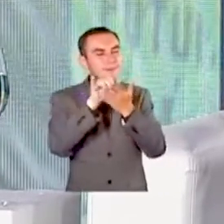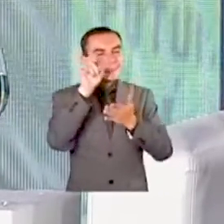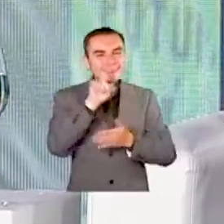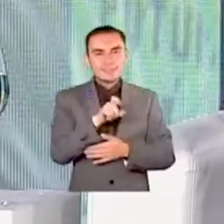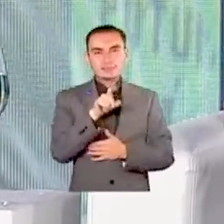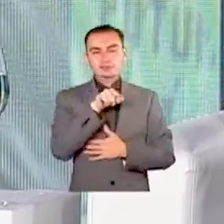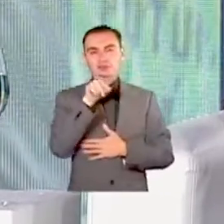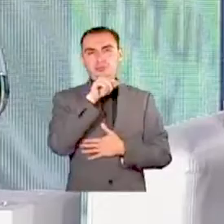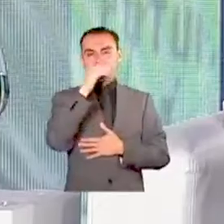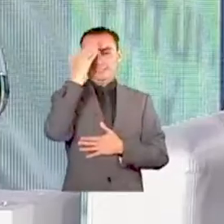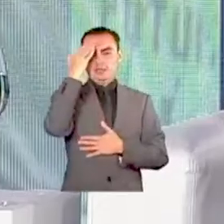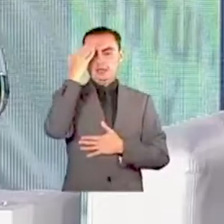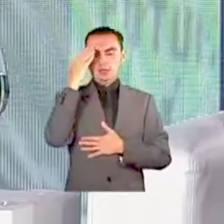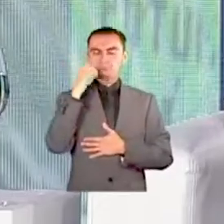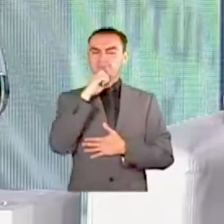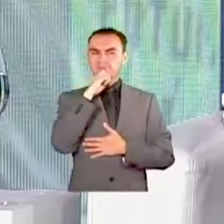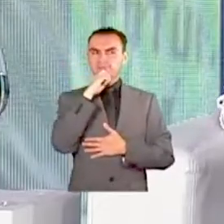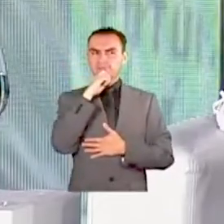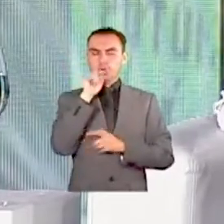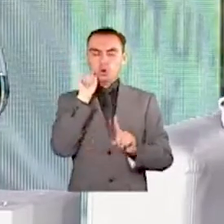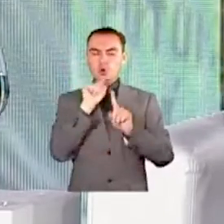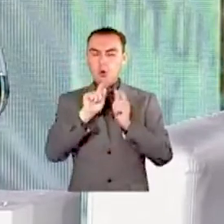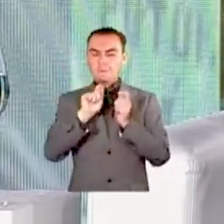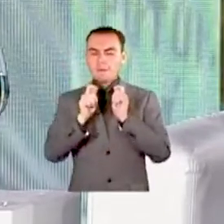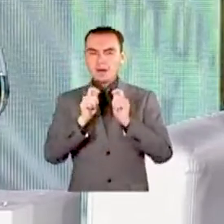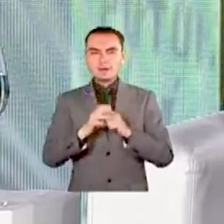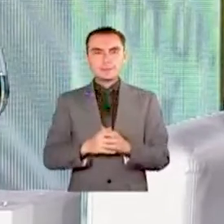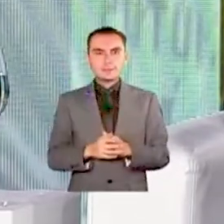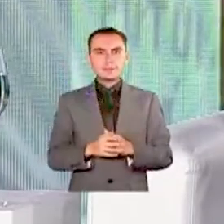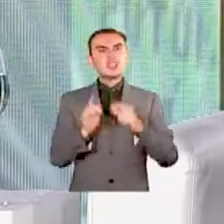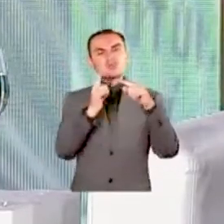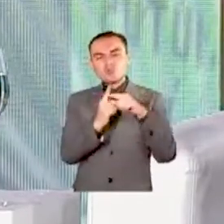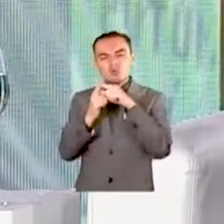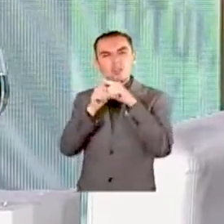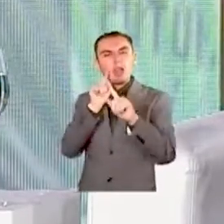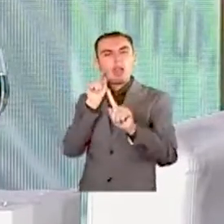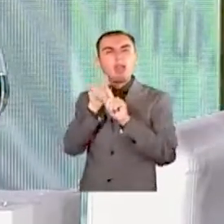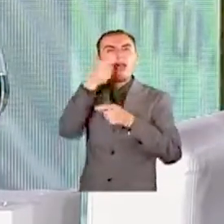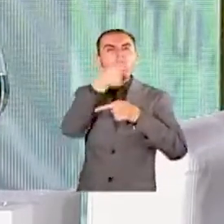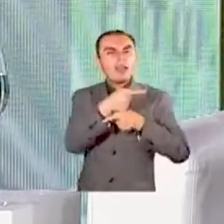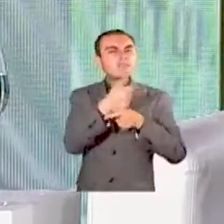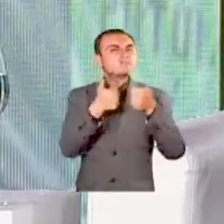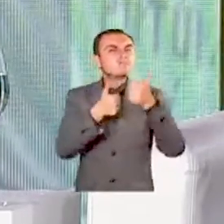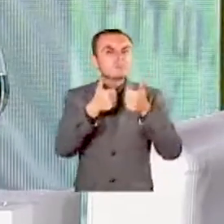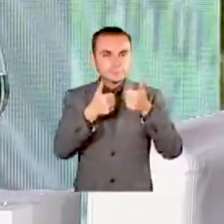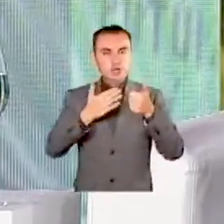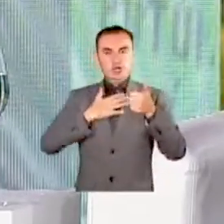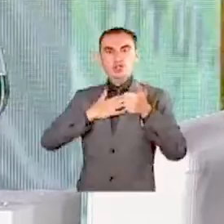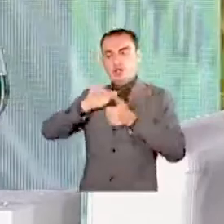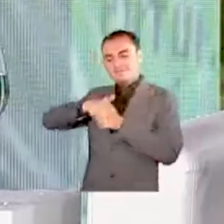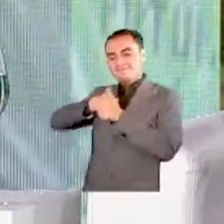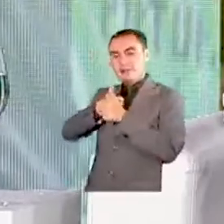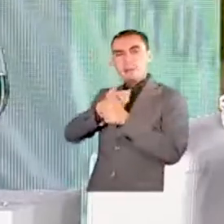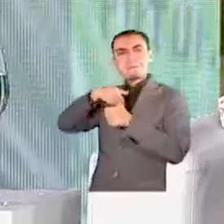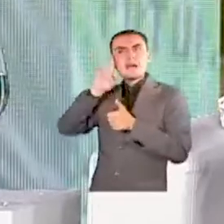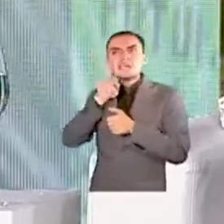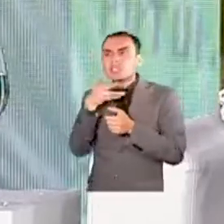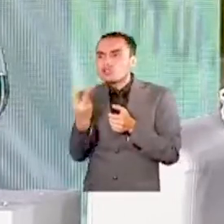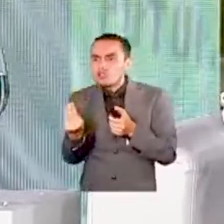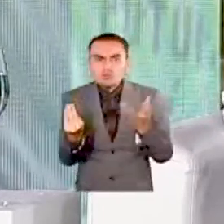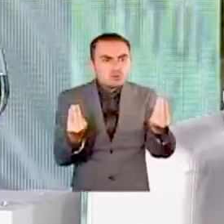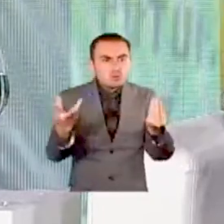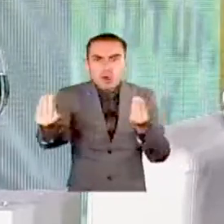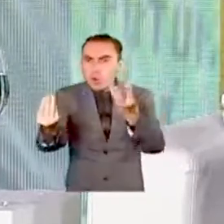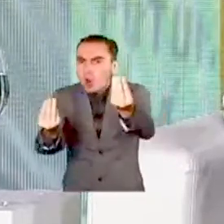que sea con un carácter transformador. ¿Y cuál es el logro de la Procuraduría? Estamos haciendo seguimiento a más de 80